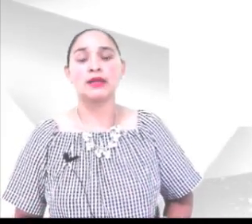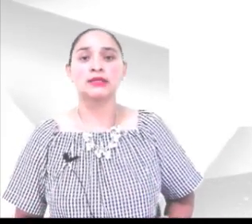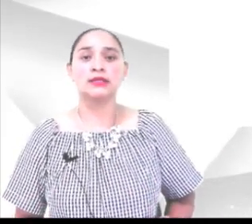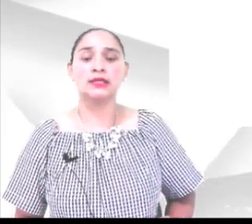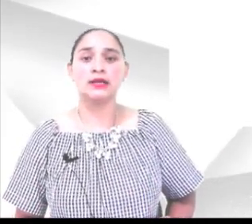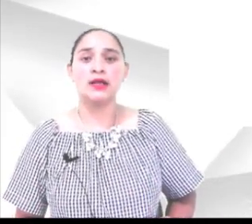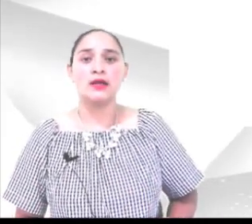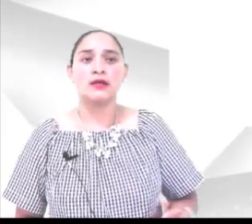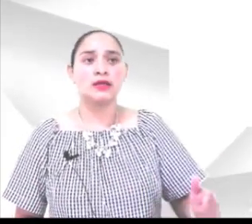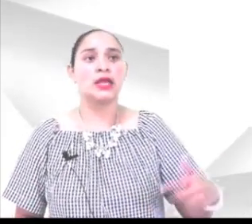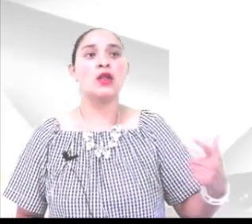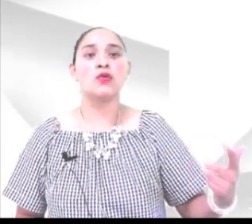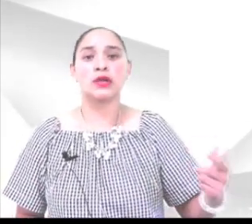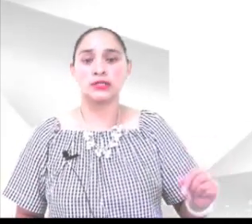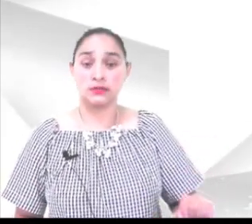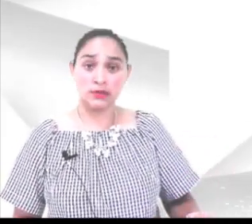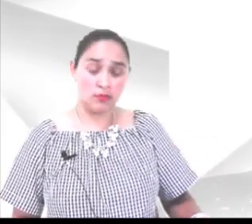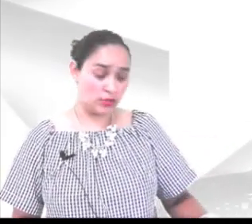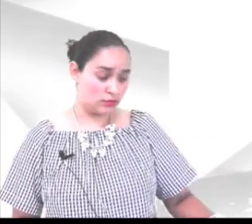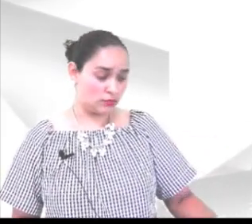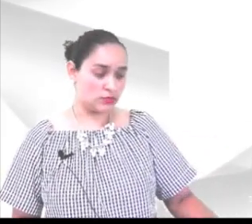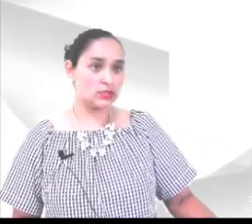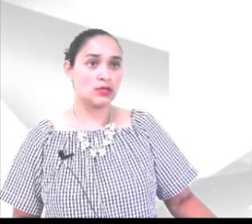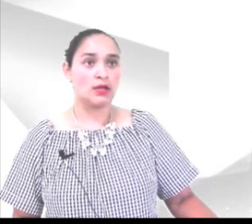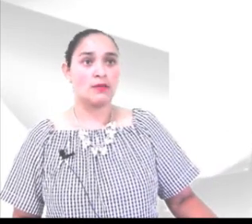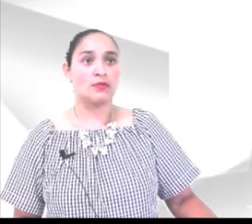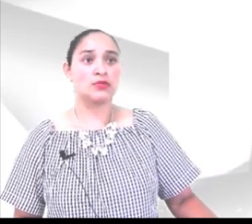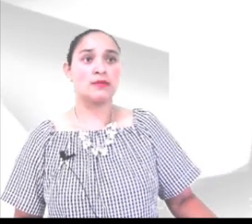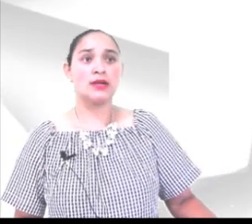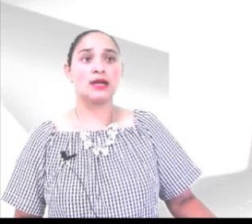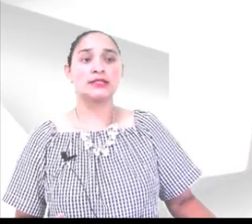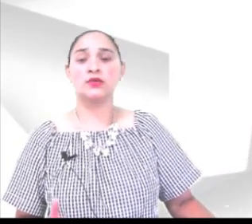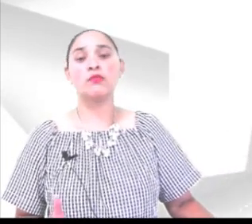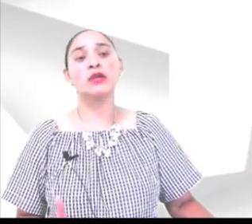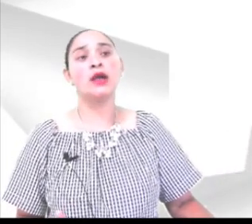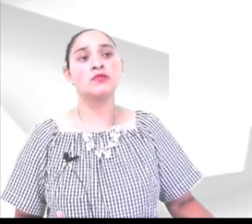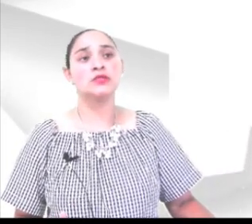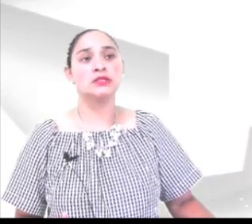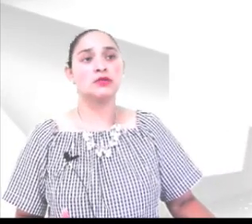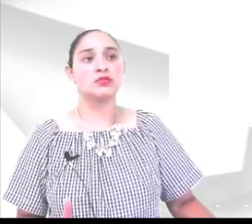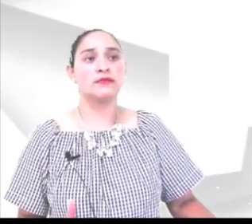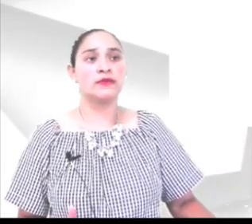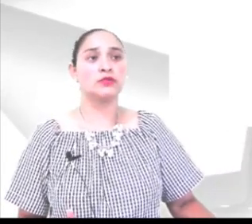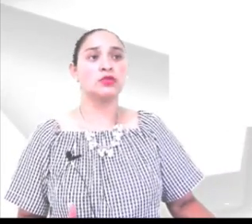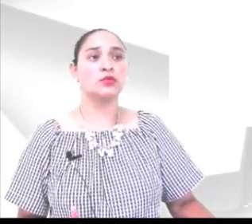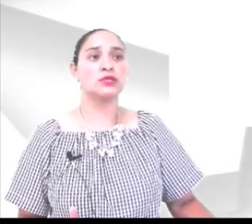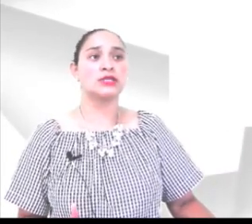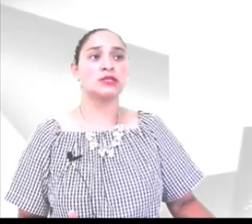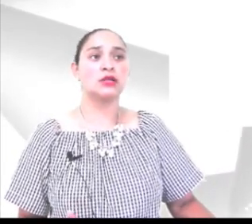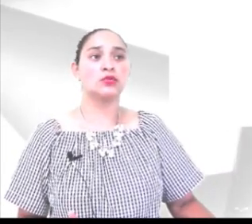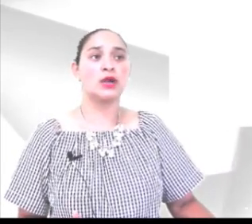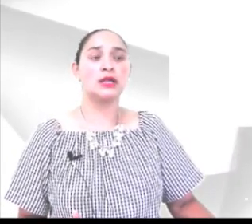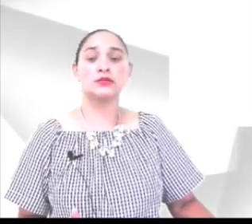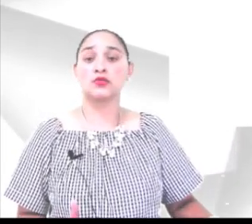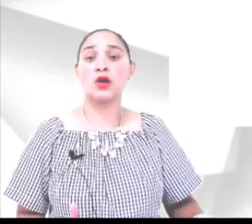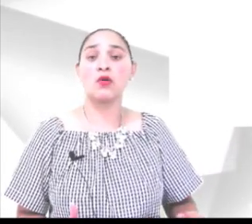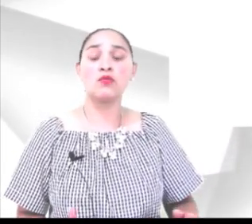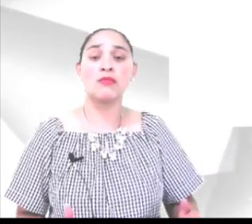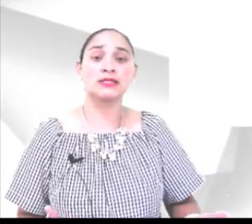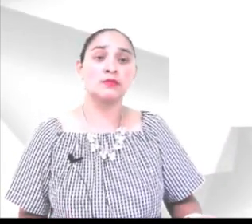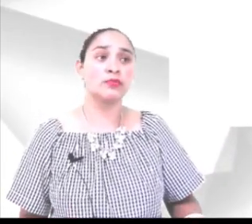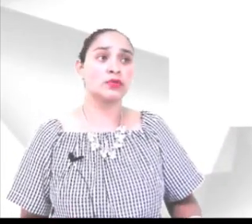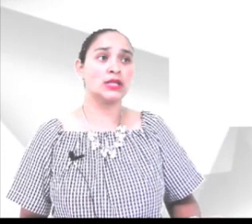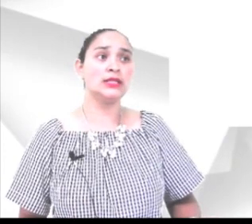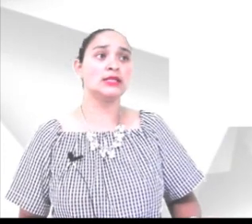al planeta Tierra, ¿qué es lo que recibimos entonces? Vamos a ver, así como hay causas, los efectos de un desastre natural son